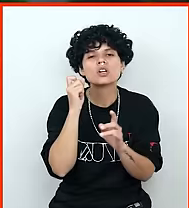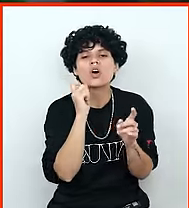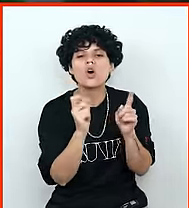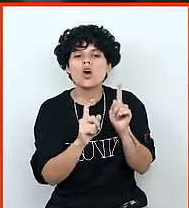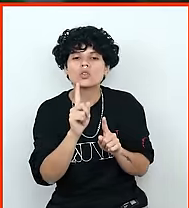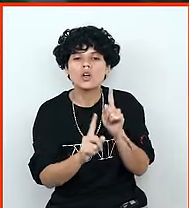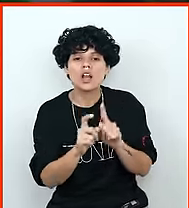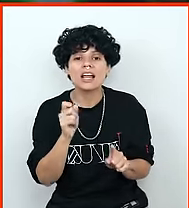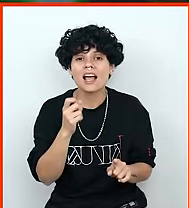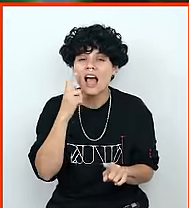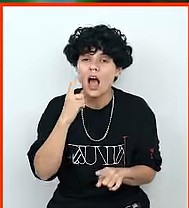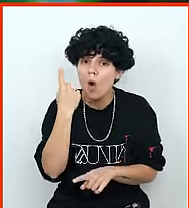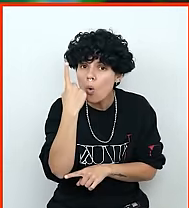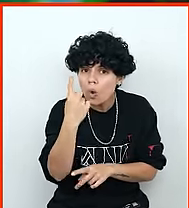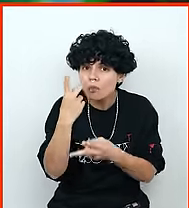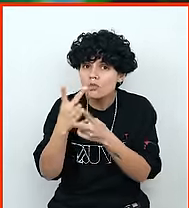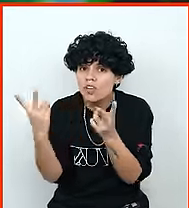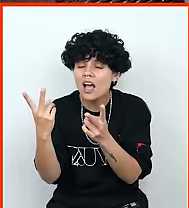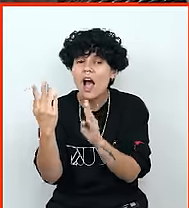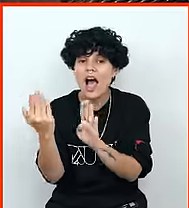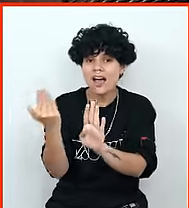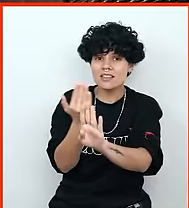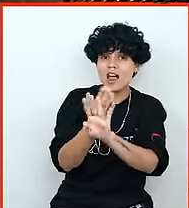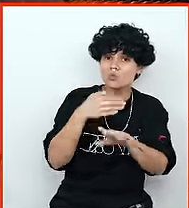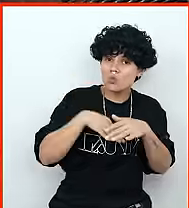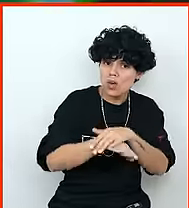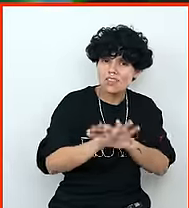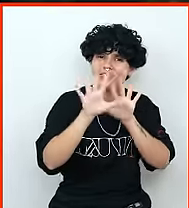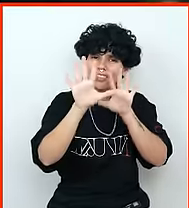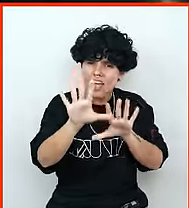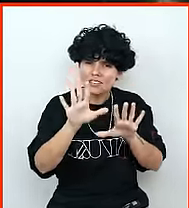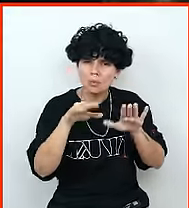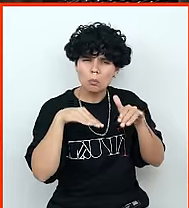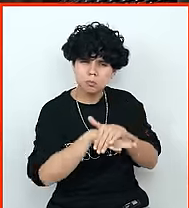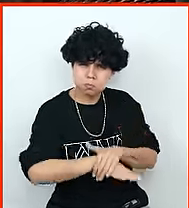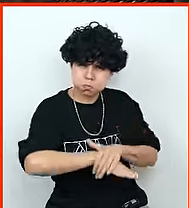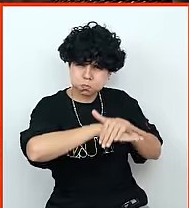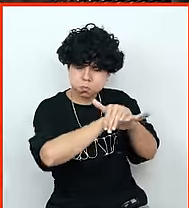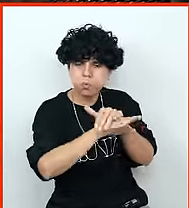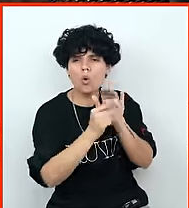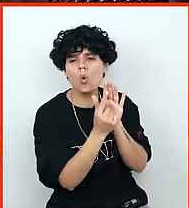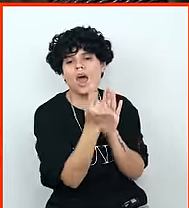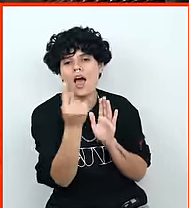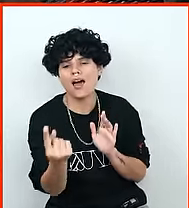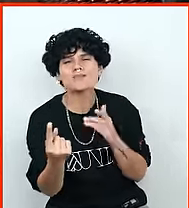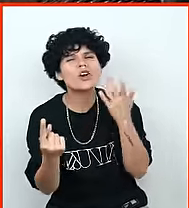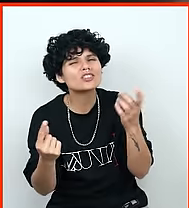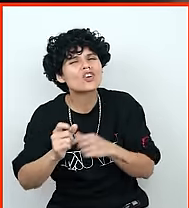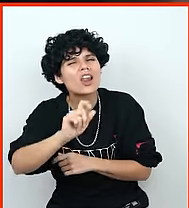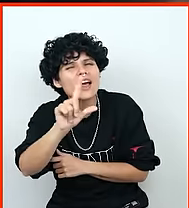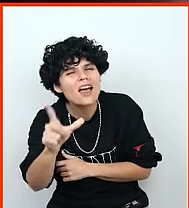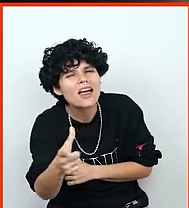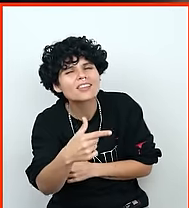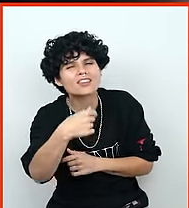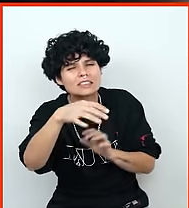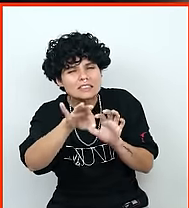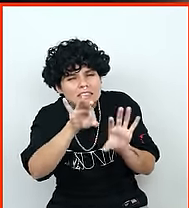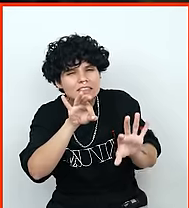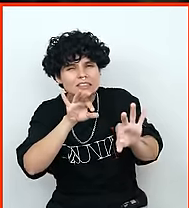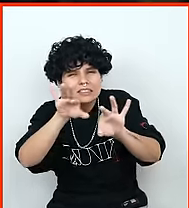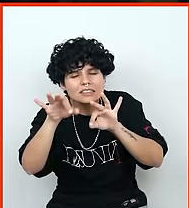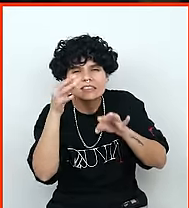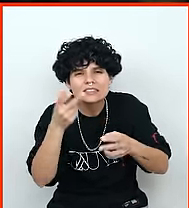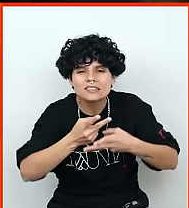salir. Por cada una que sale hay 10 que ya... Sí, que nunca van a salir. En el celular. Claro, y por eso también me demoraba harto en este disco. Son solamente esa